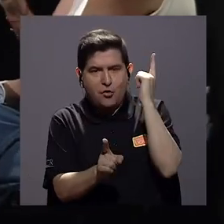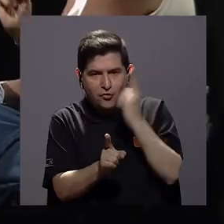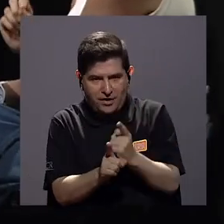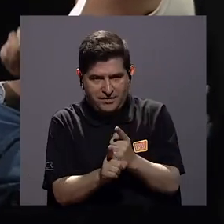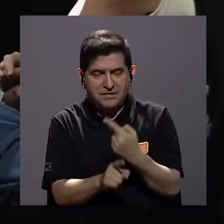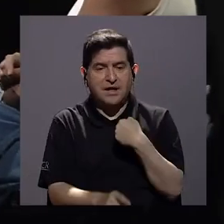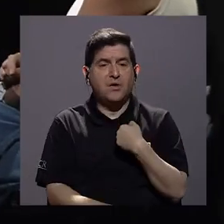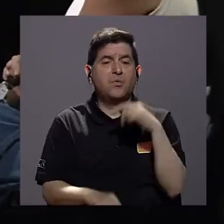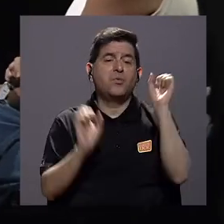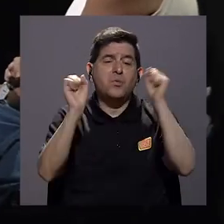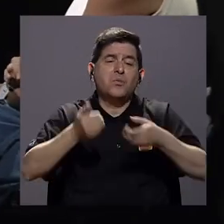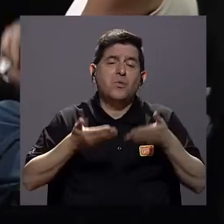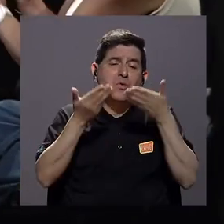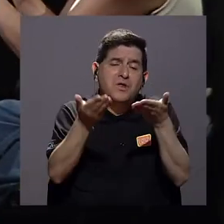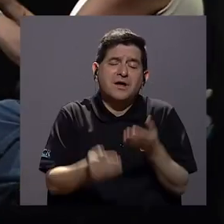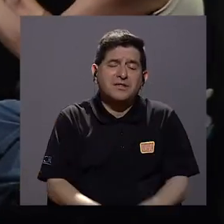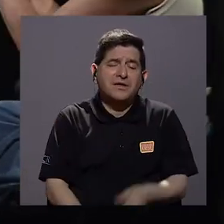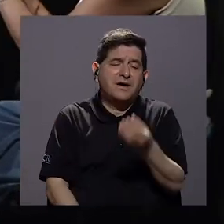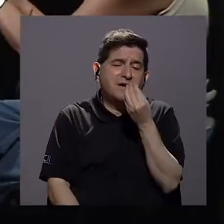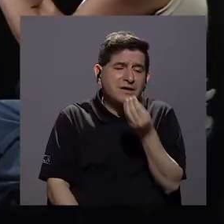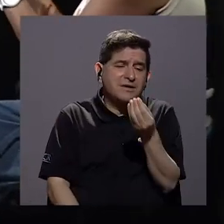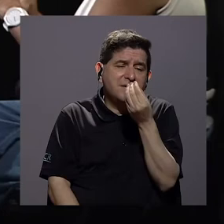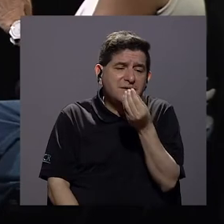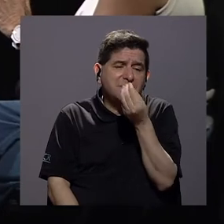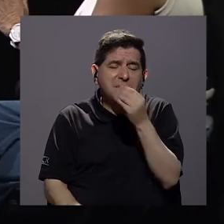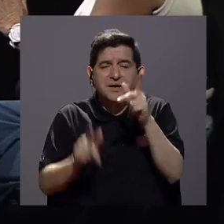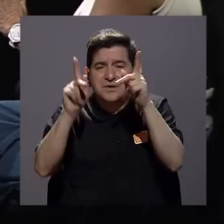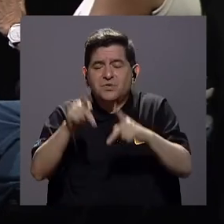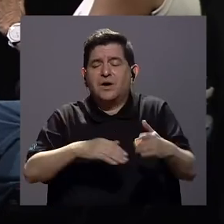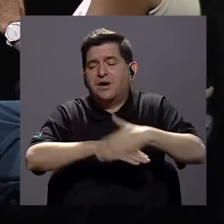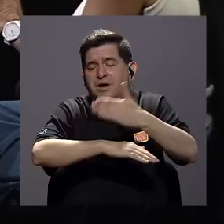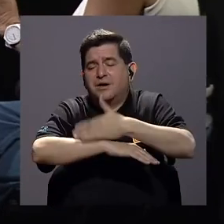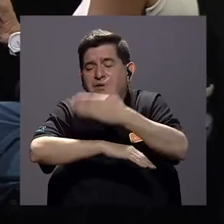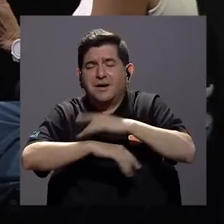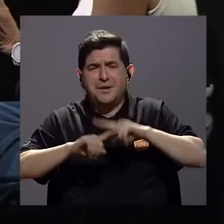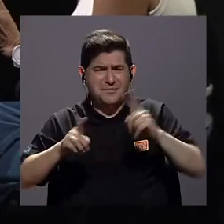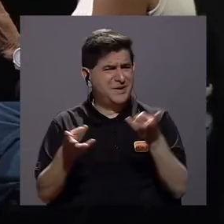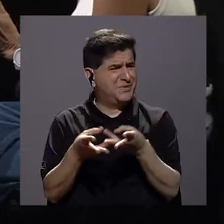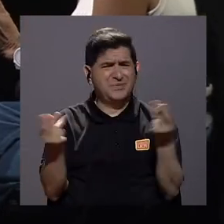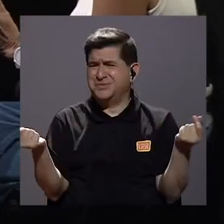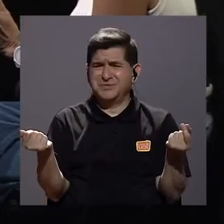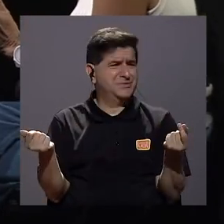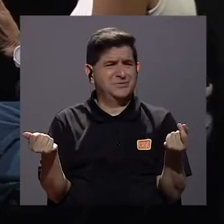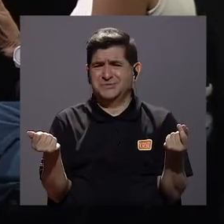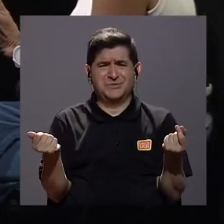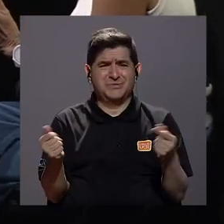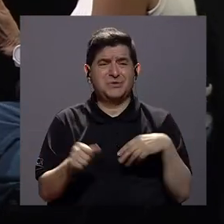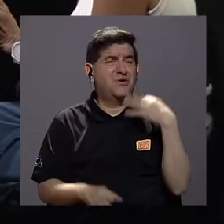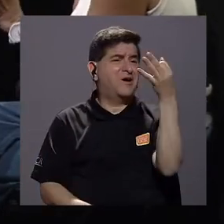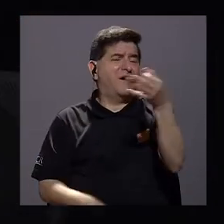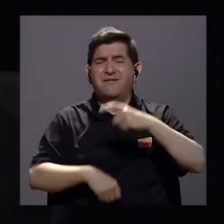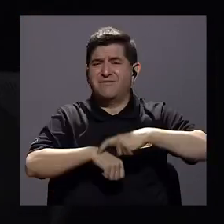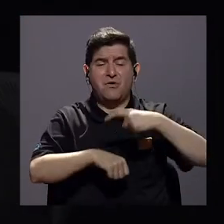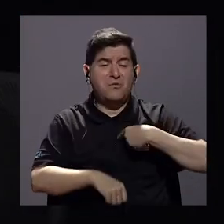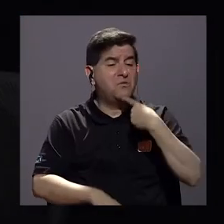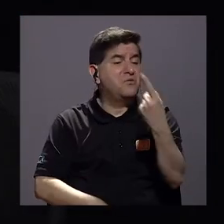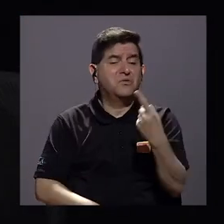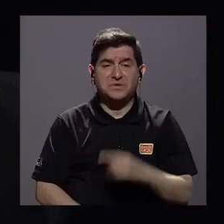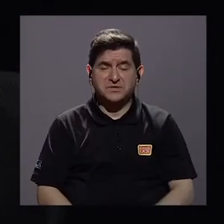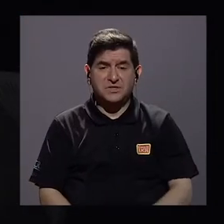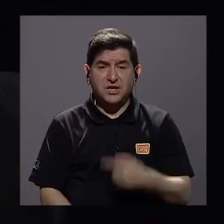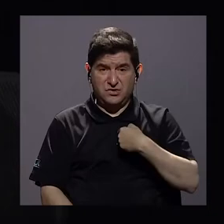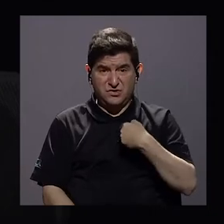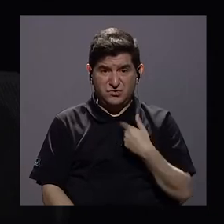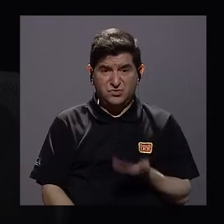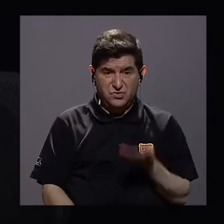les podría dar alimentos y alimentos y alimentos a la gente de las costas, pero esa no es la solución en el largo plazo. Uno podría decirles, voy